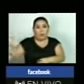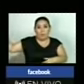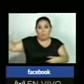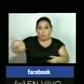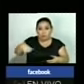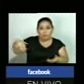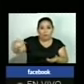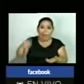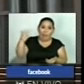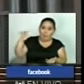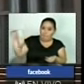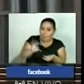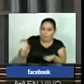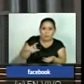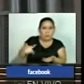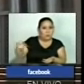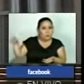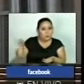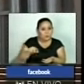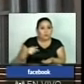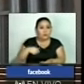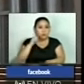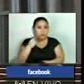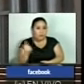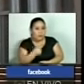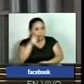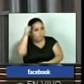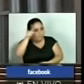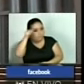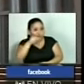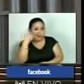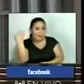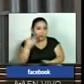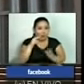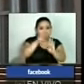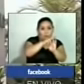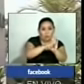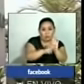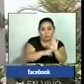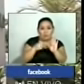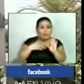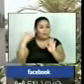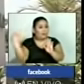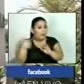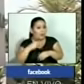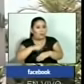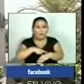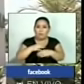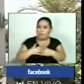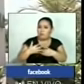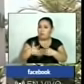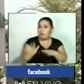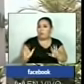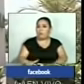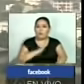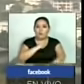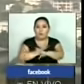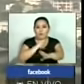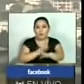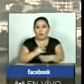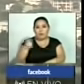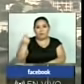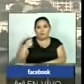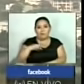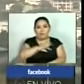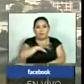va a disminuir. Analistas sostienen que estas medidas deben de prolongarse por más tiempo para disminuir el impacto negativo al